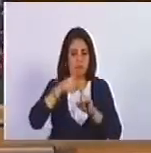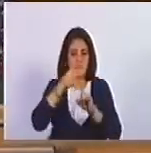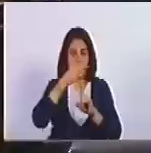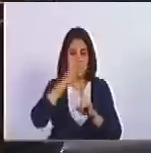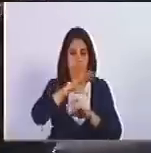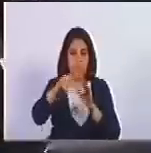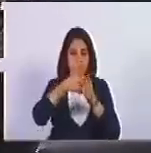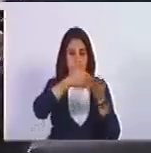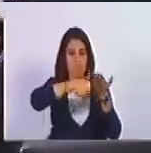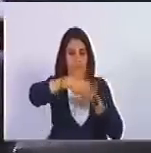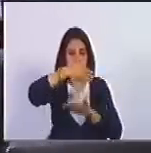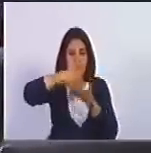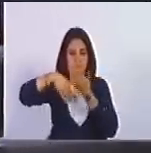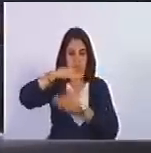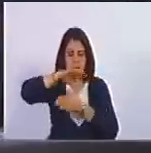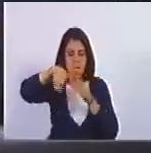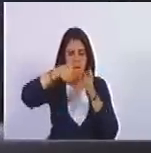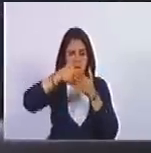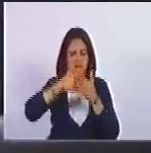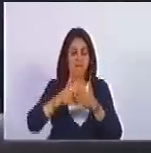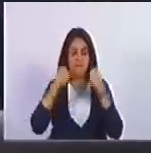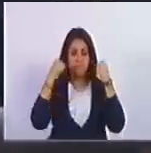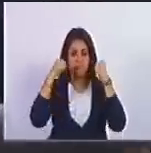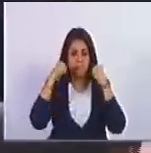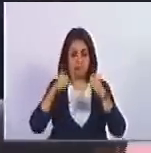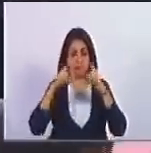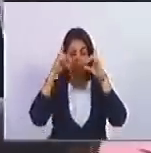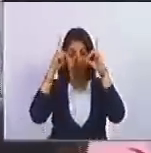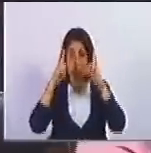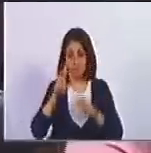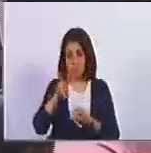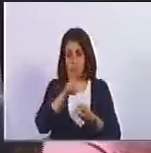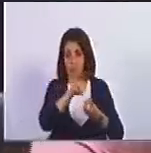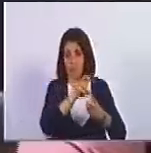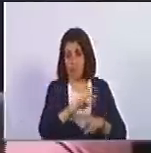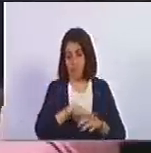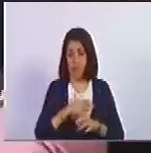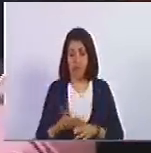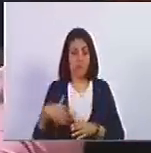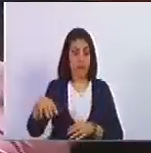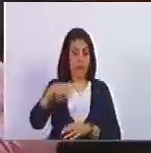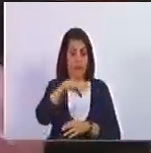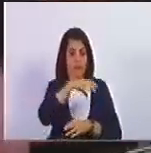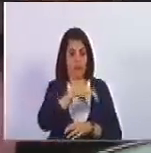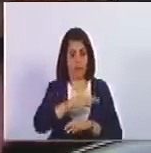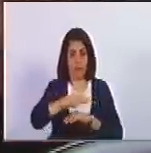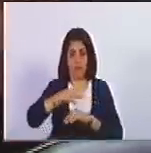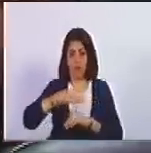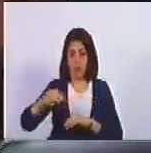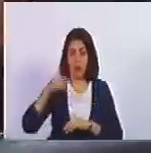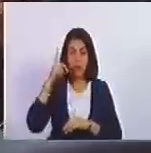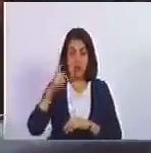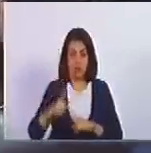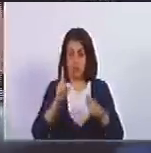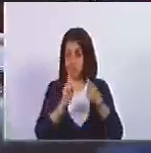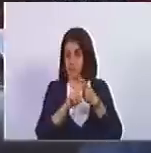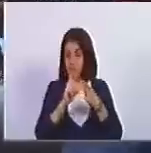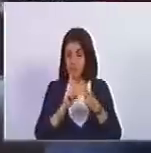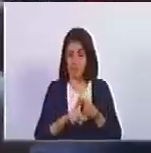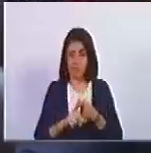garantizar la coordinación y armonización del ejercicio de las potestades tributarias, los estados y municipios deberán,